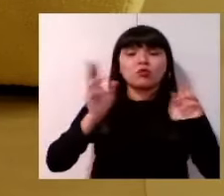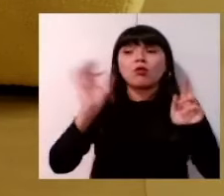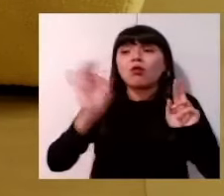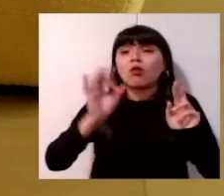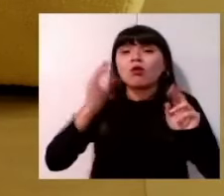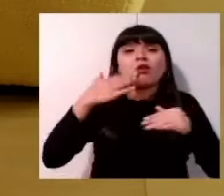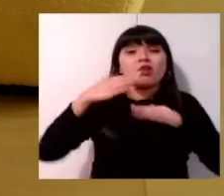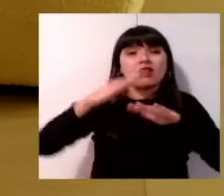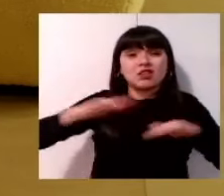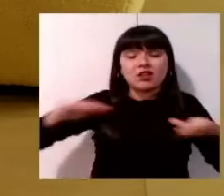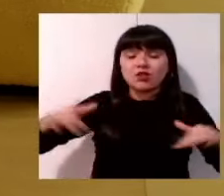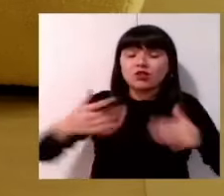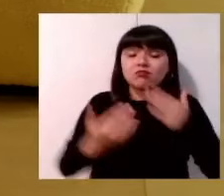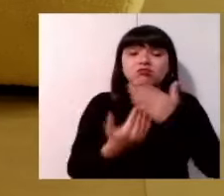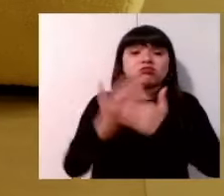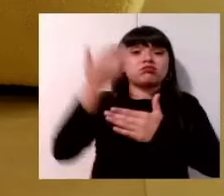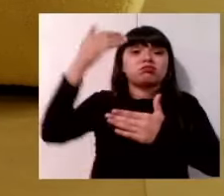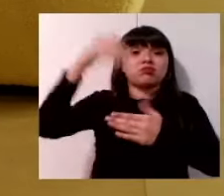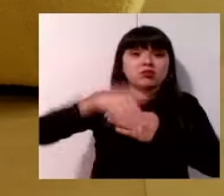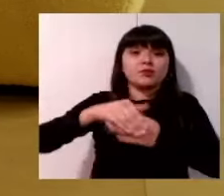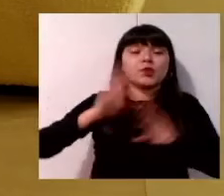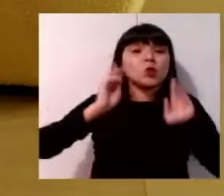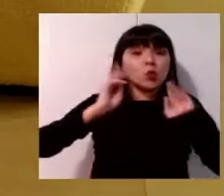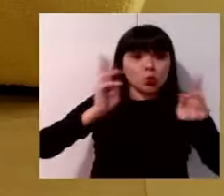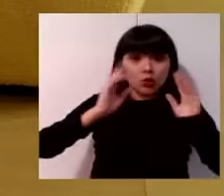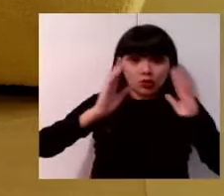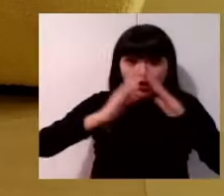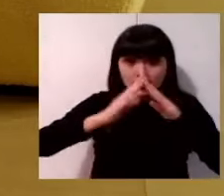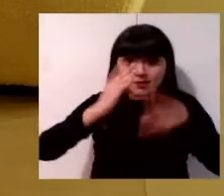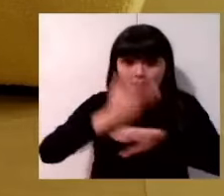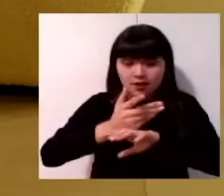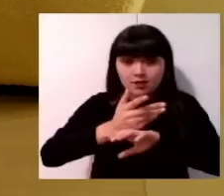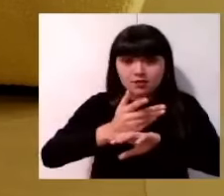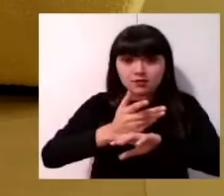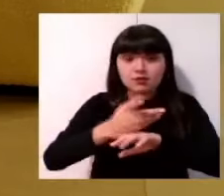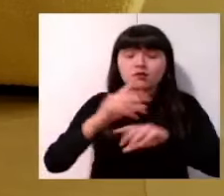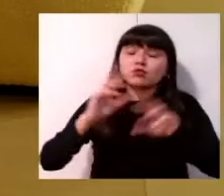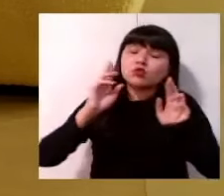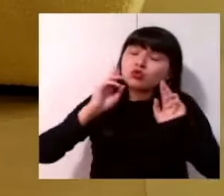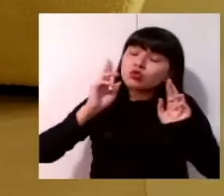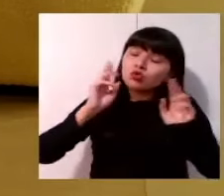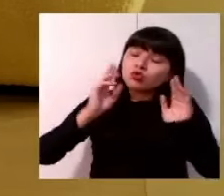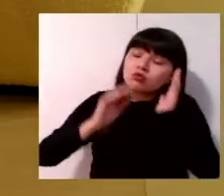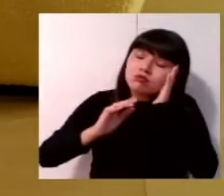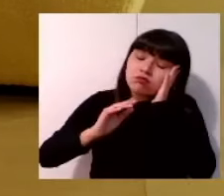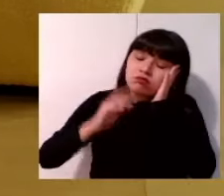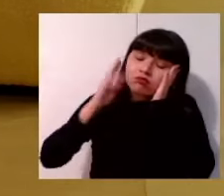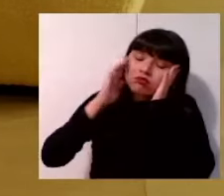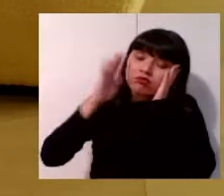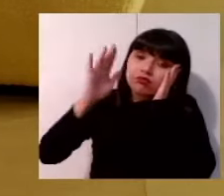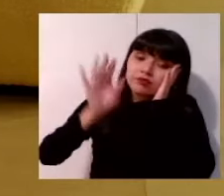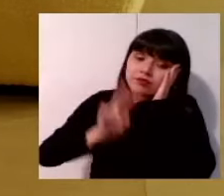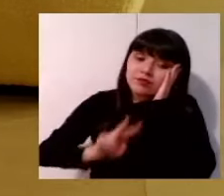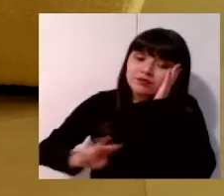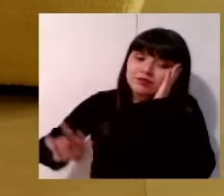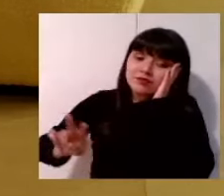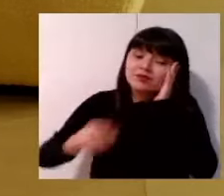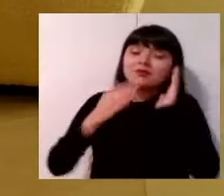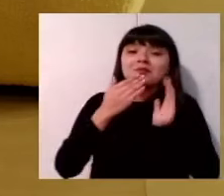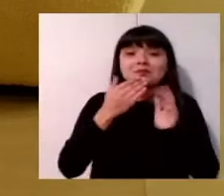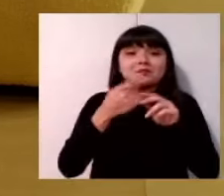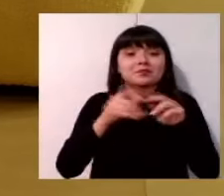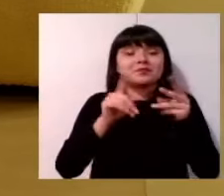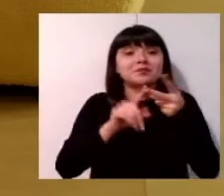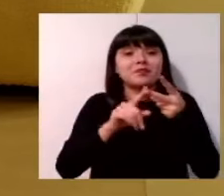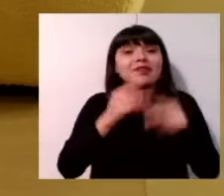obviamente hay ruido en la casa. Pero también se ha visto que tiene ciertos efectos de inducir un poco el sueño